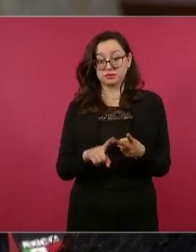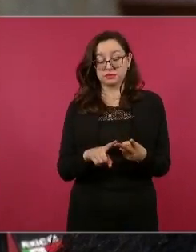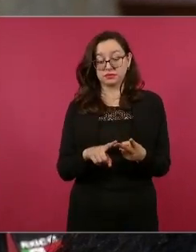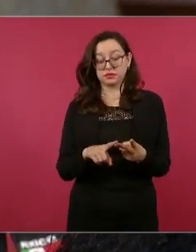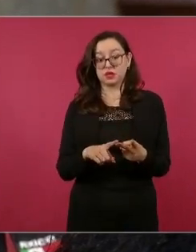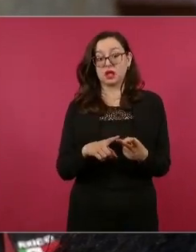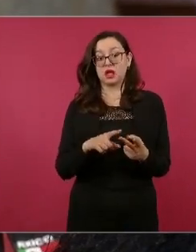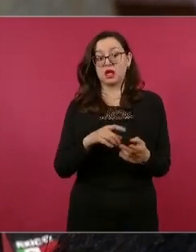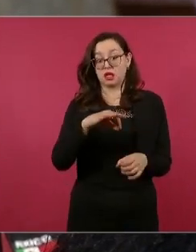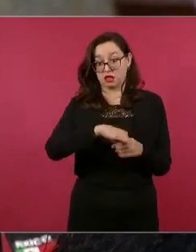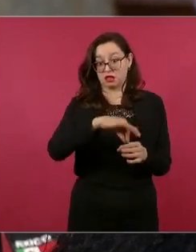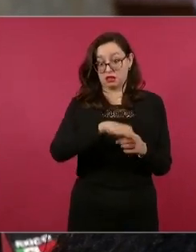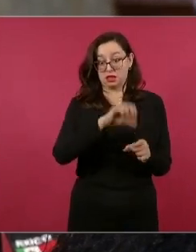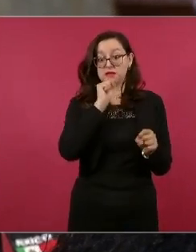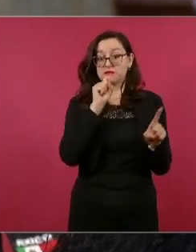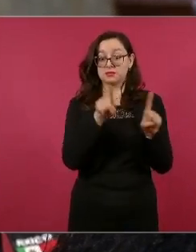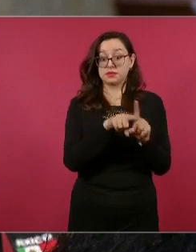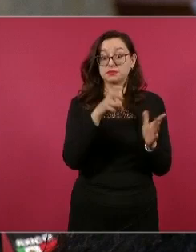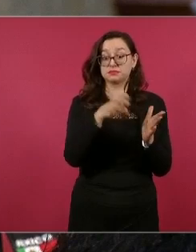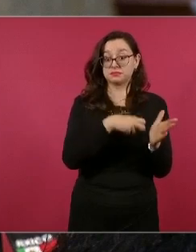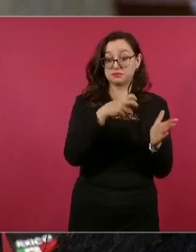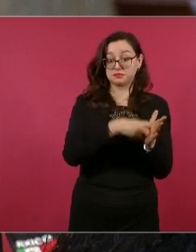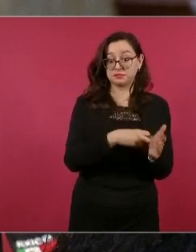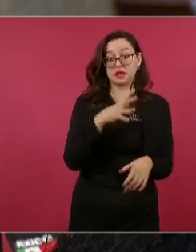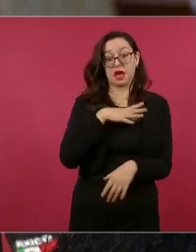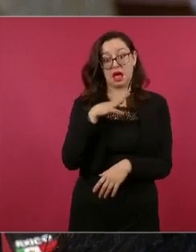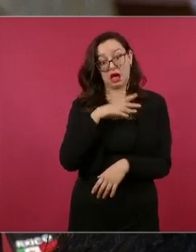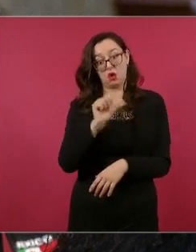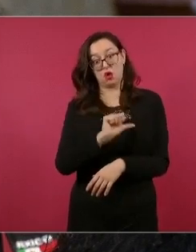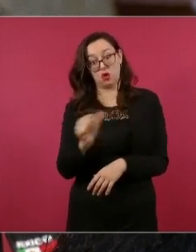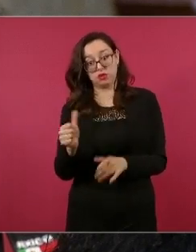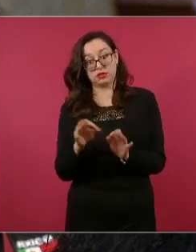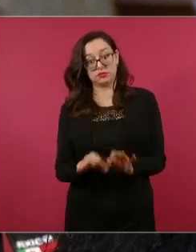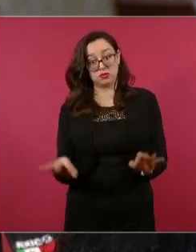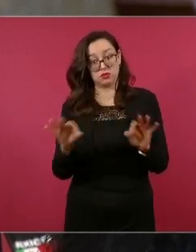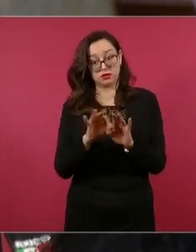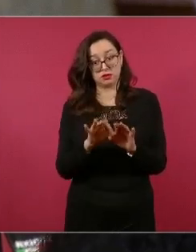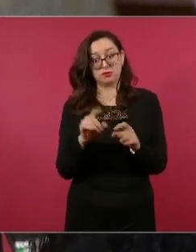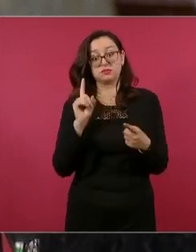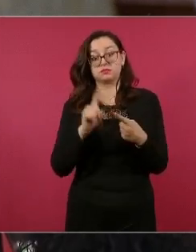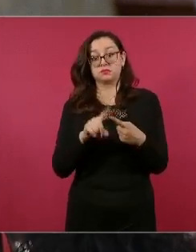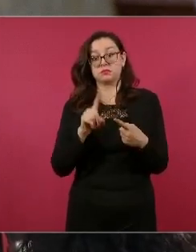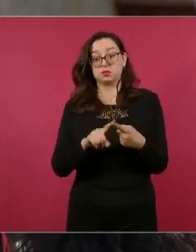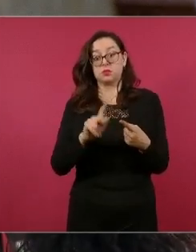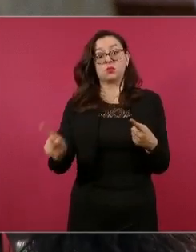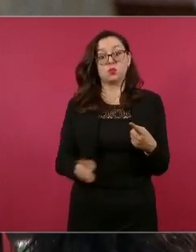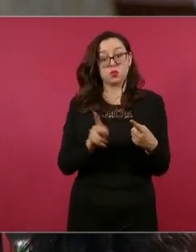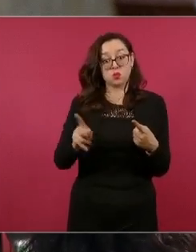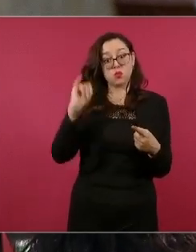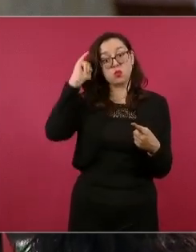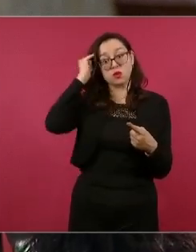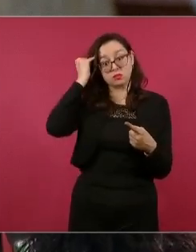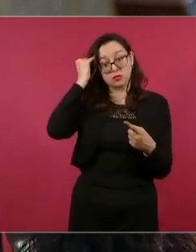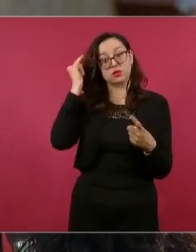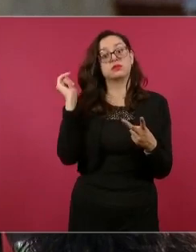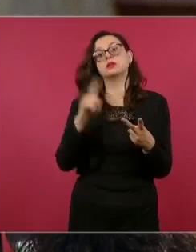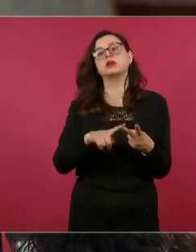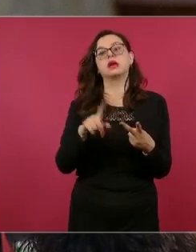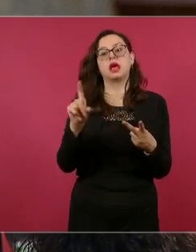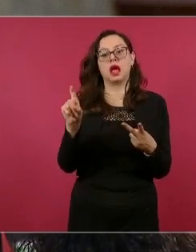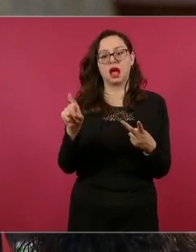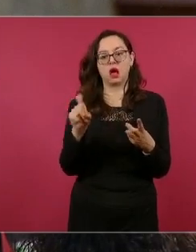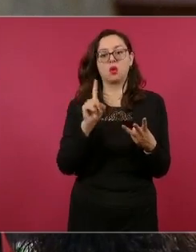hay otras reformas pendientes que son importantes, como la reforma constitucional de los pueblos indígenas, como la del agua y medio